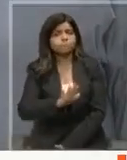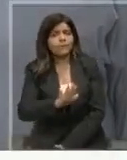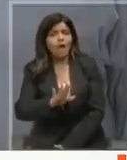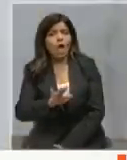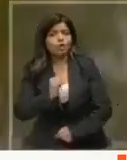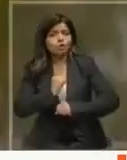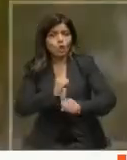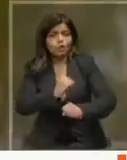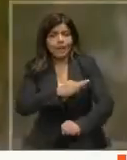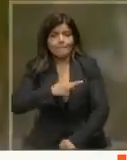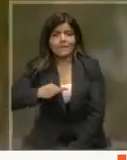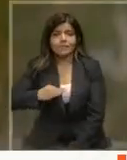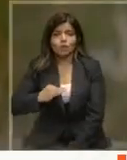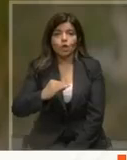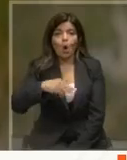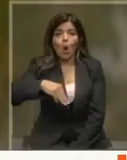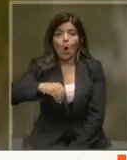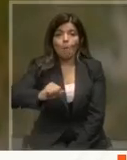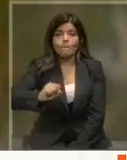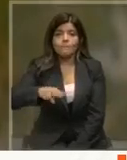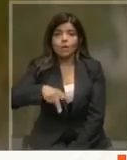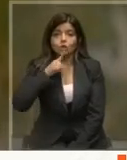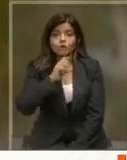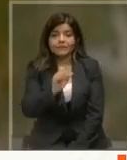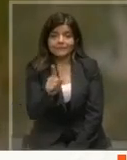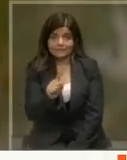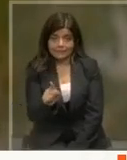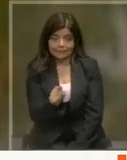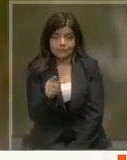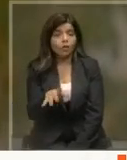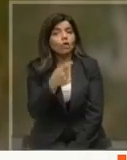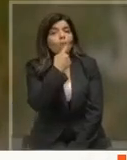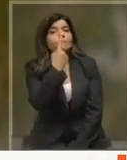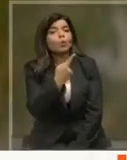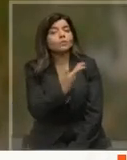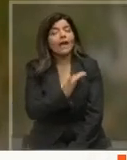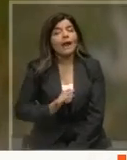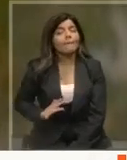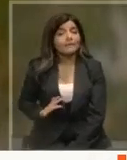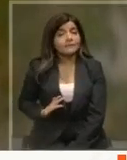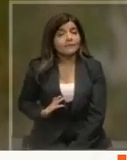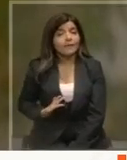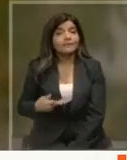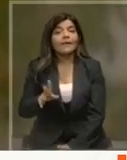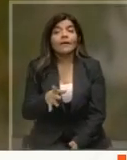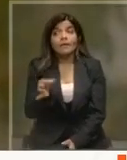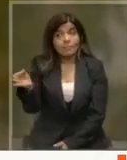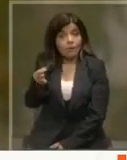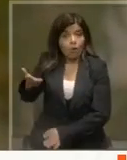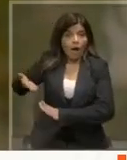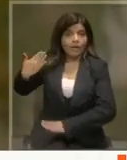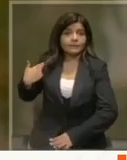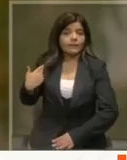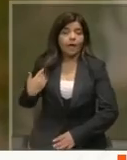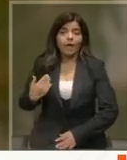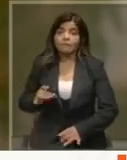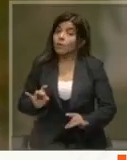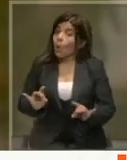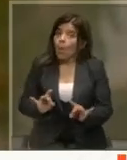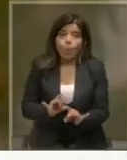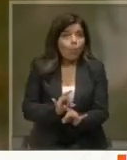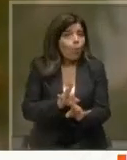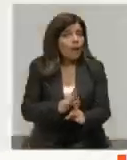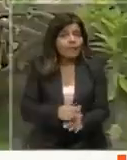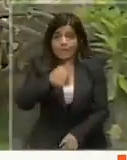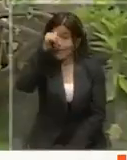Carlos Montes creemos que llegó la hora de cobrarle la palabra y preguntarle al presidente si ese Caiga quien caiga También incluye